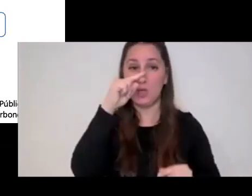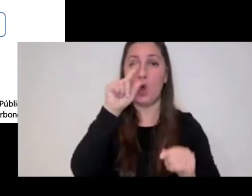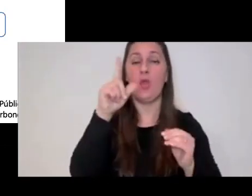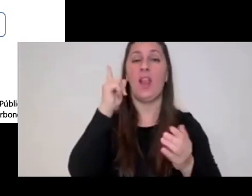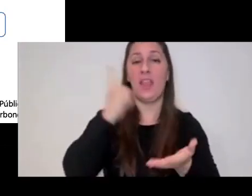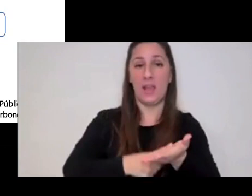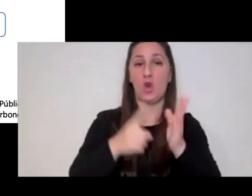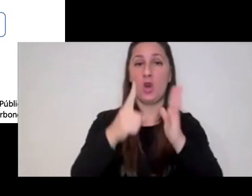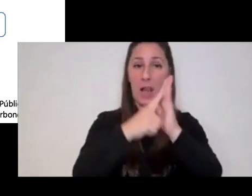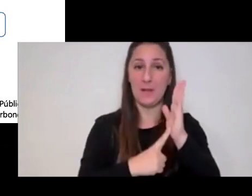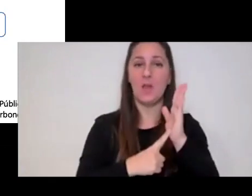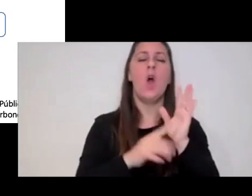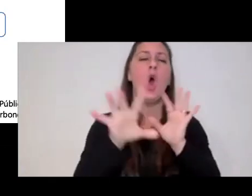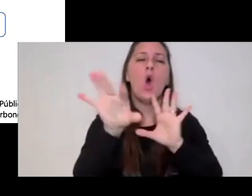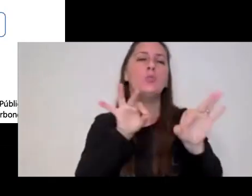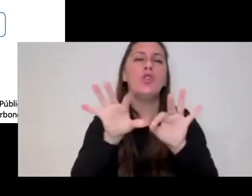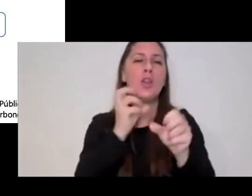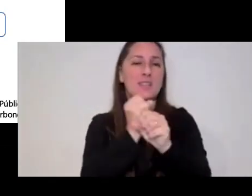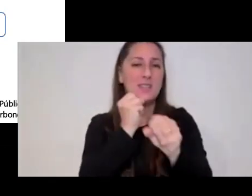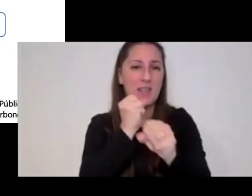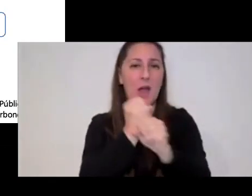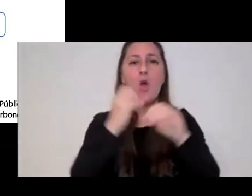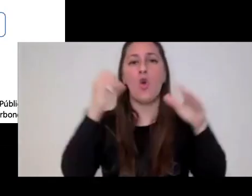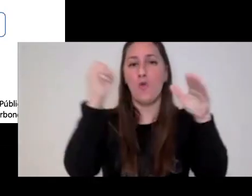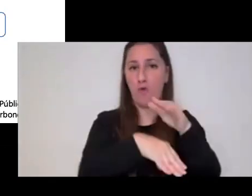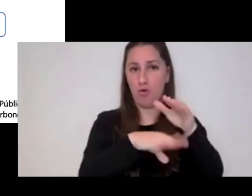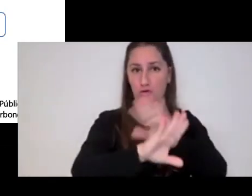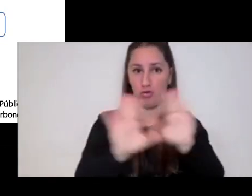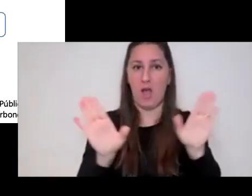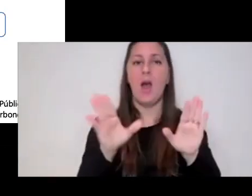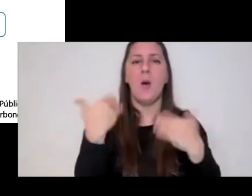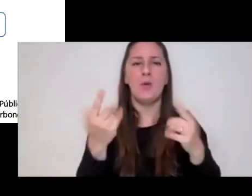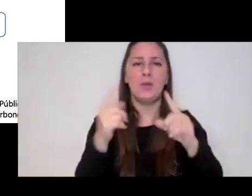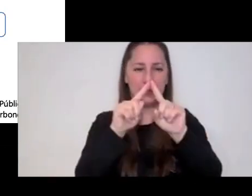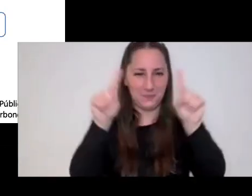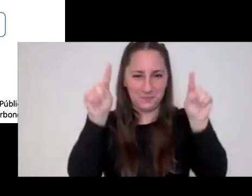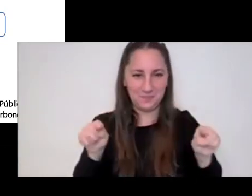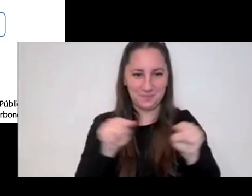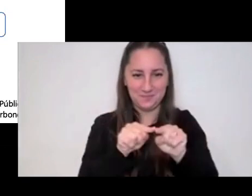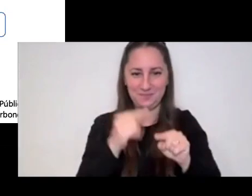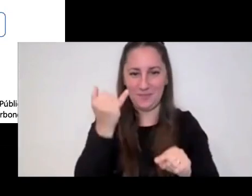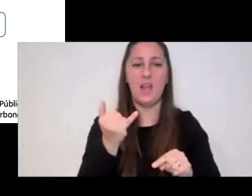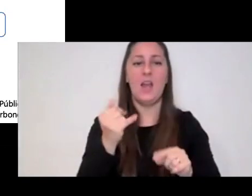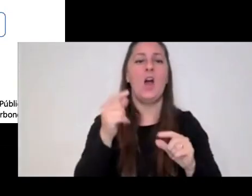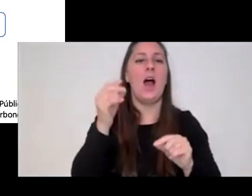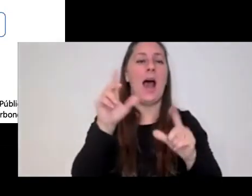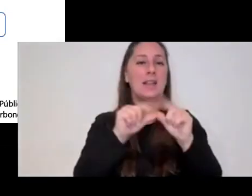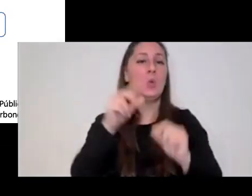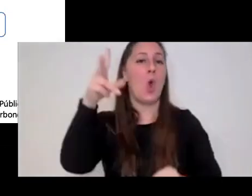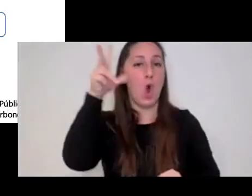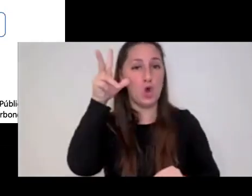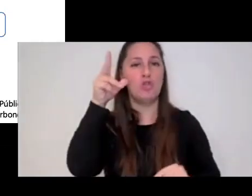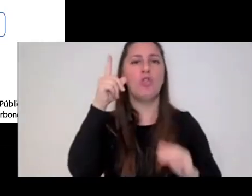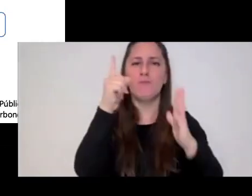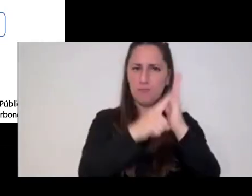de opciones de trabajo con los fondos depositados. Para eso desarrollé un cuadrito que nos va a servir. Y el artículo 8 se va a encargar de la norma, se va a encargar de